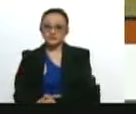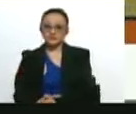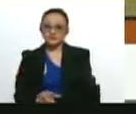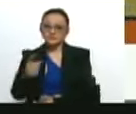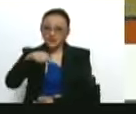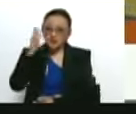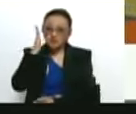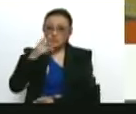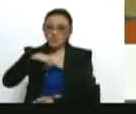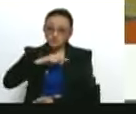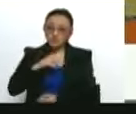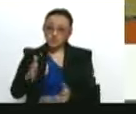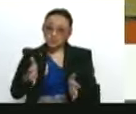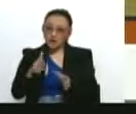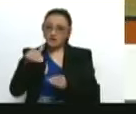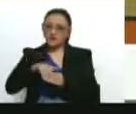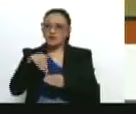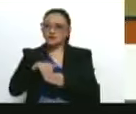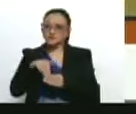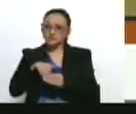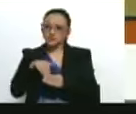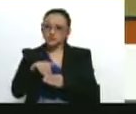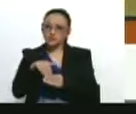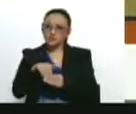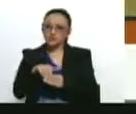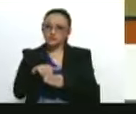Ellos saben que nosotros vamos a ganar una elección.